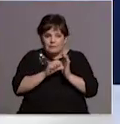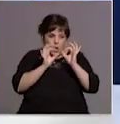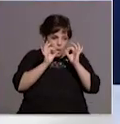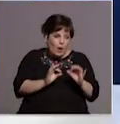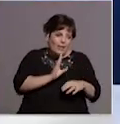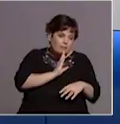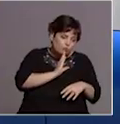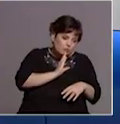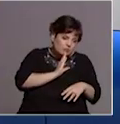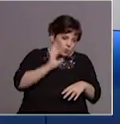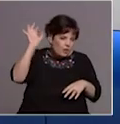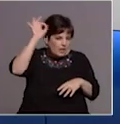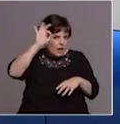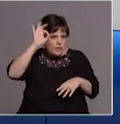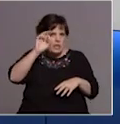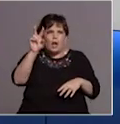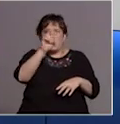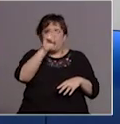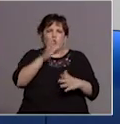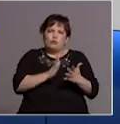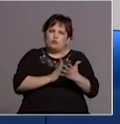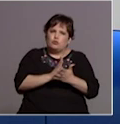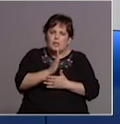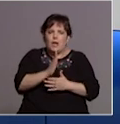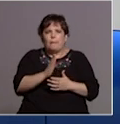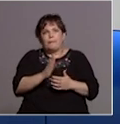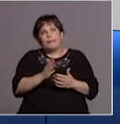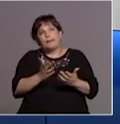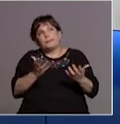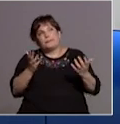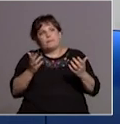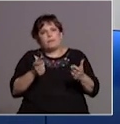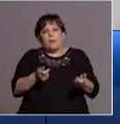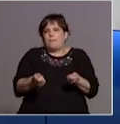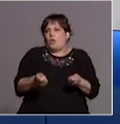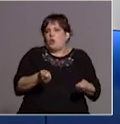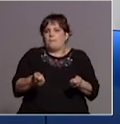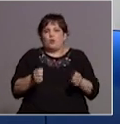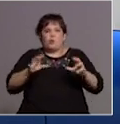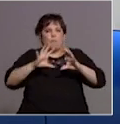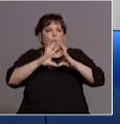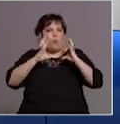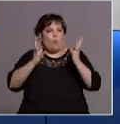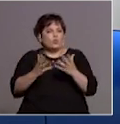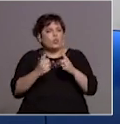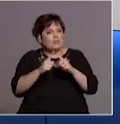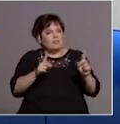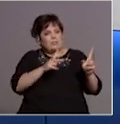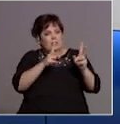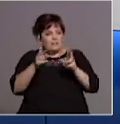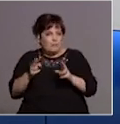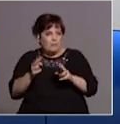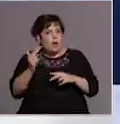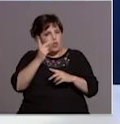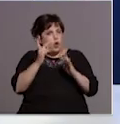e inglaterra con la tradición que tienen en términos de haber ejercido este predominio sobre el mundo entero en distintas épocas y que son muy